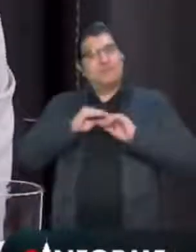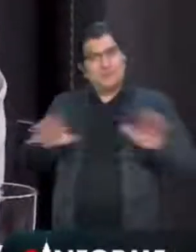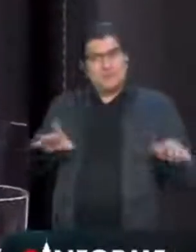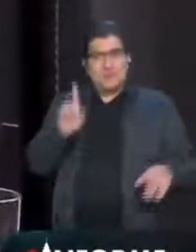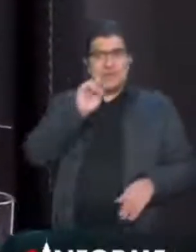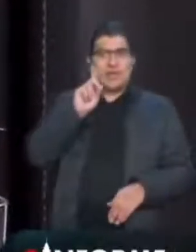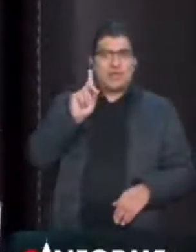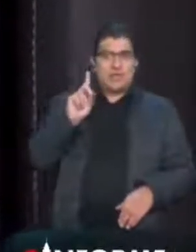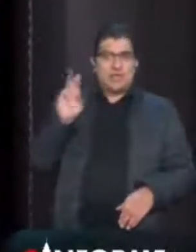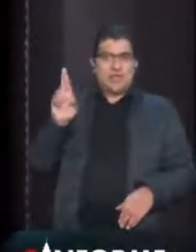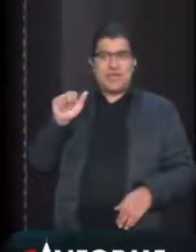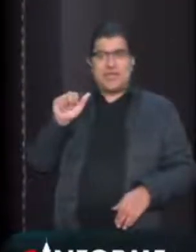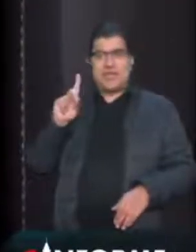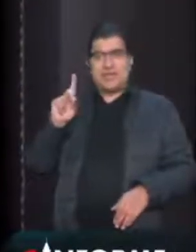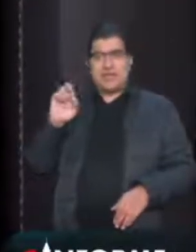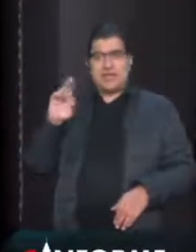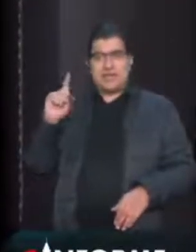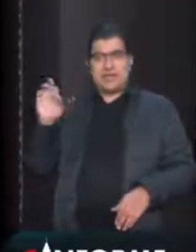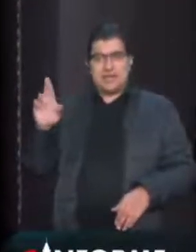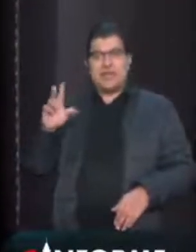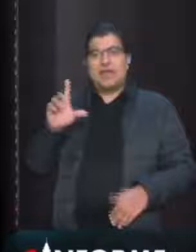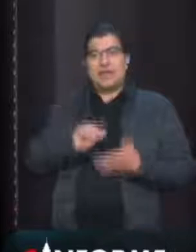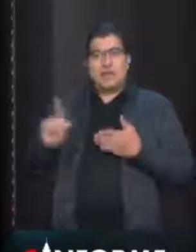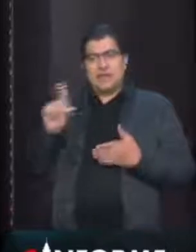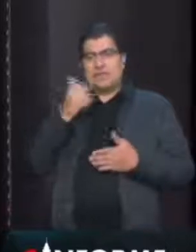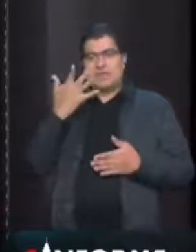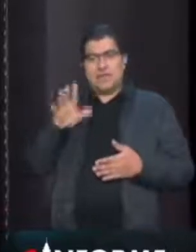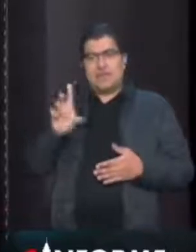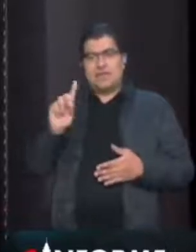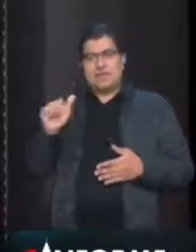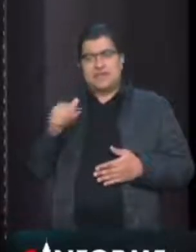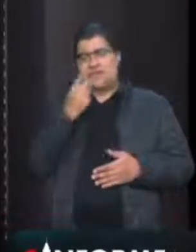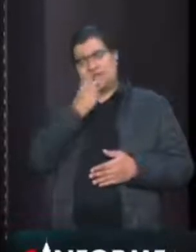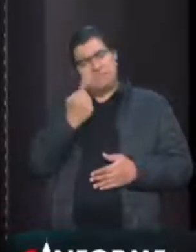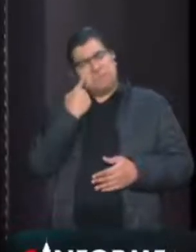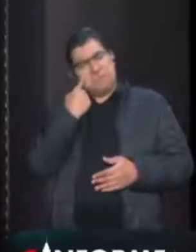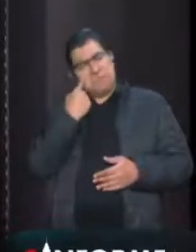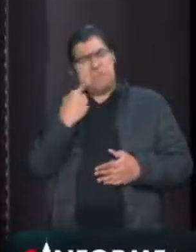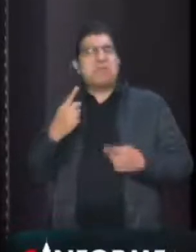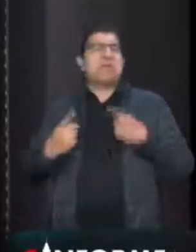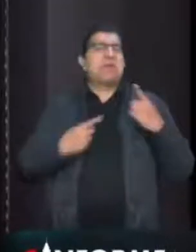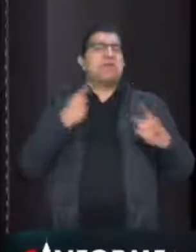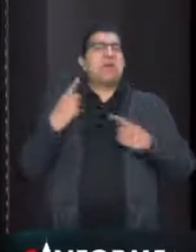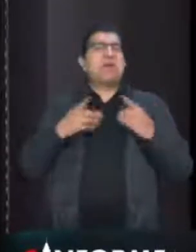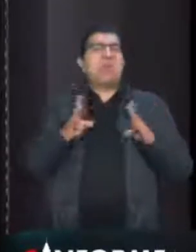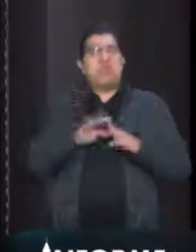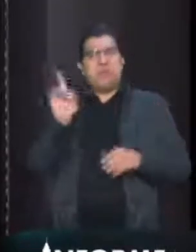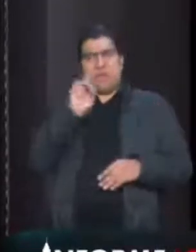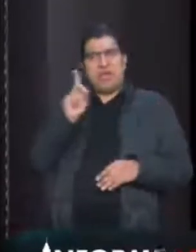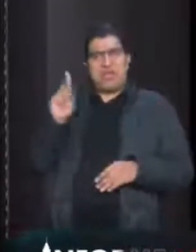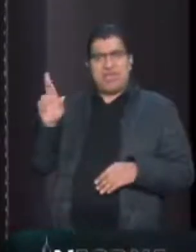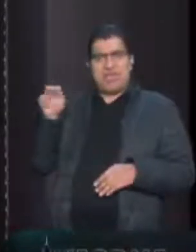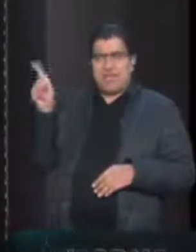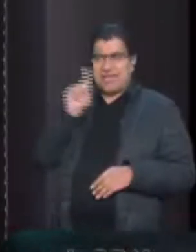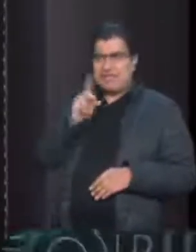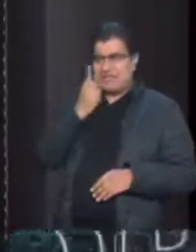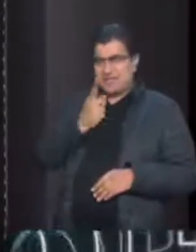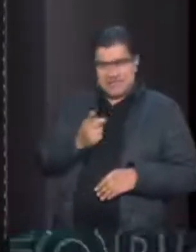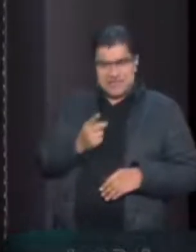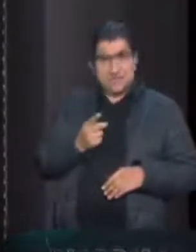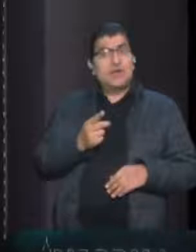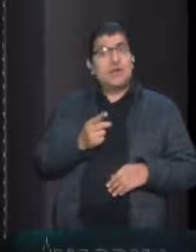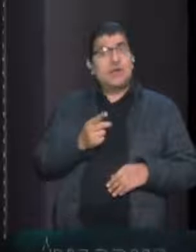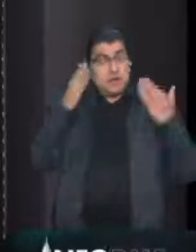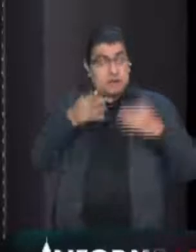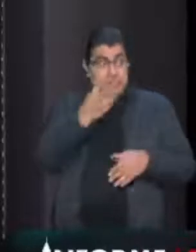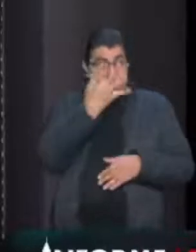doctora Dresser subió un tuit a las 10:36 de la mañana. Es muy divertido cómo la doctora argumenta, ¿no? Él dice, al